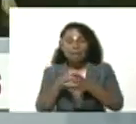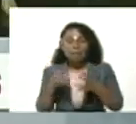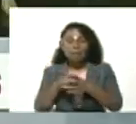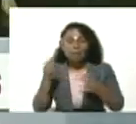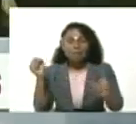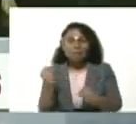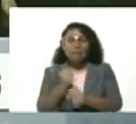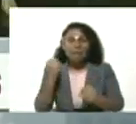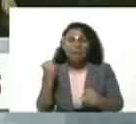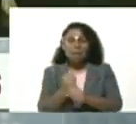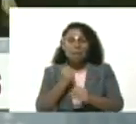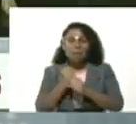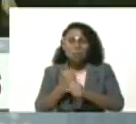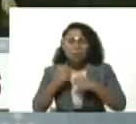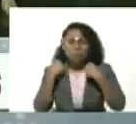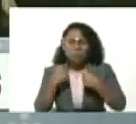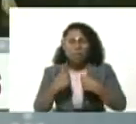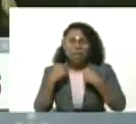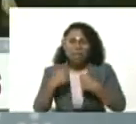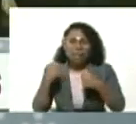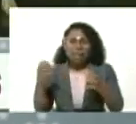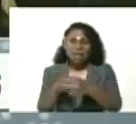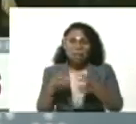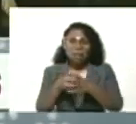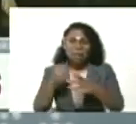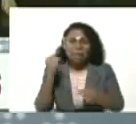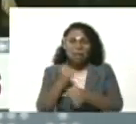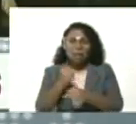trabajo, intenso equipo de trabajo.